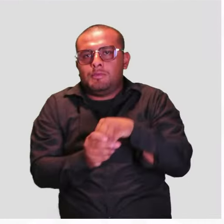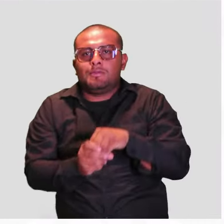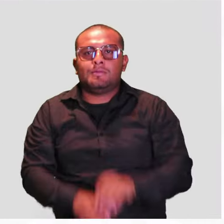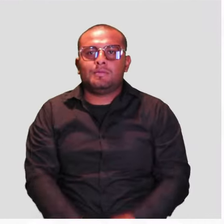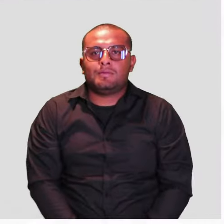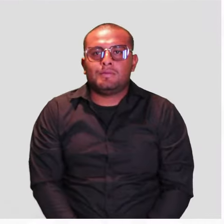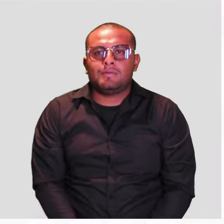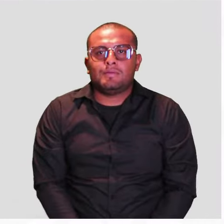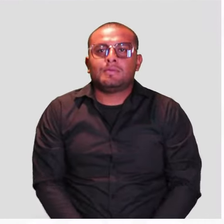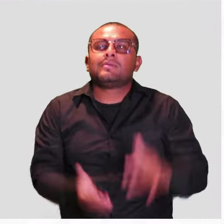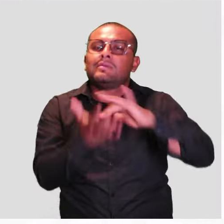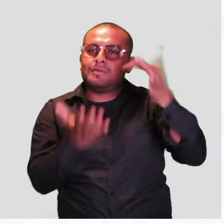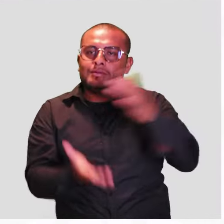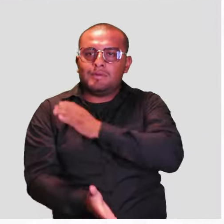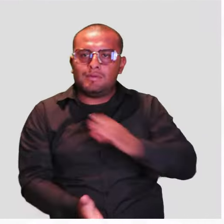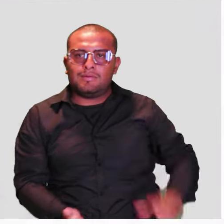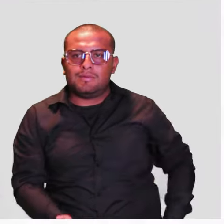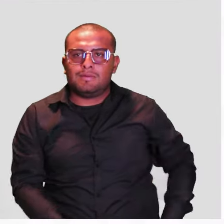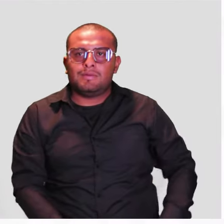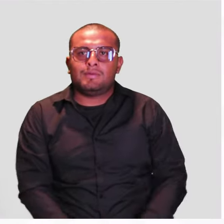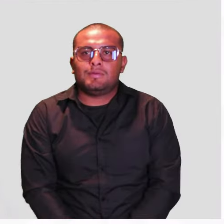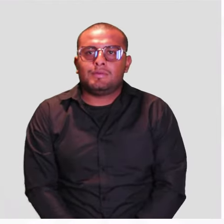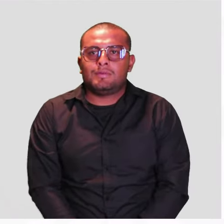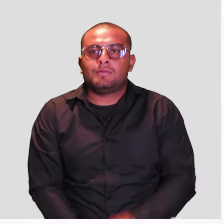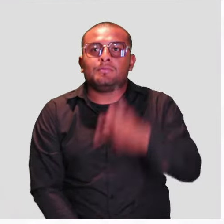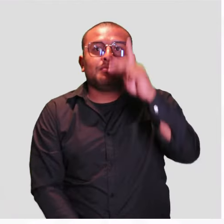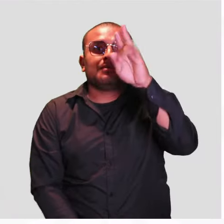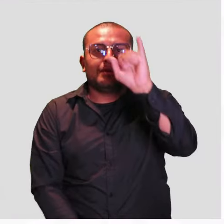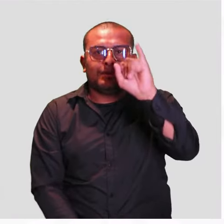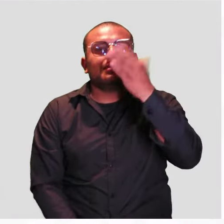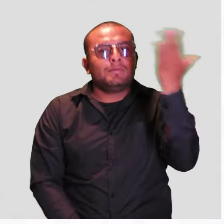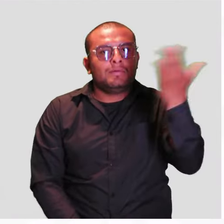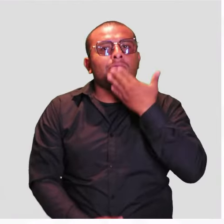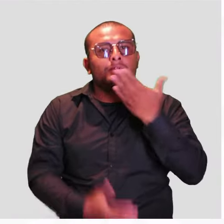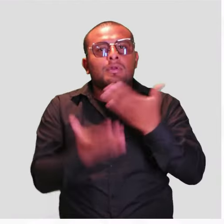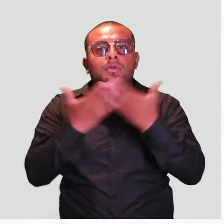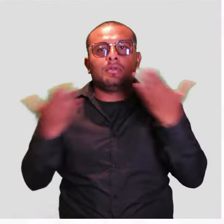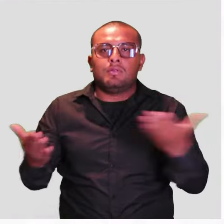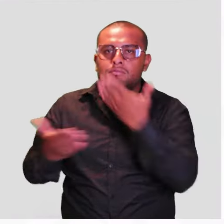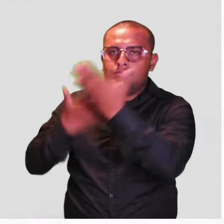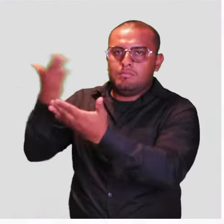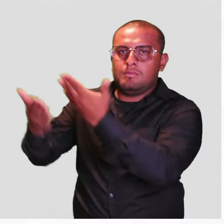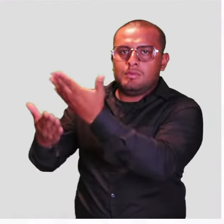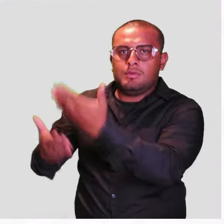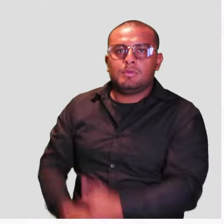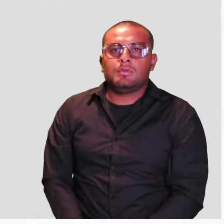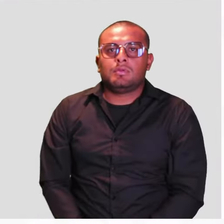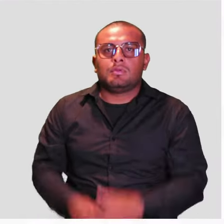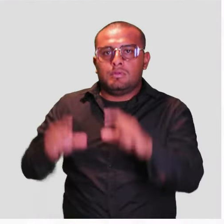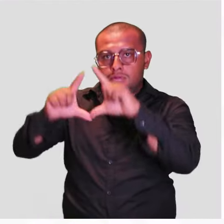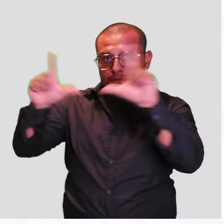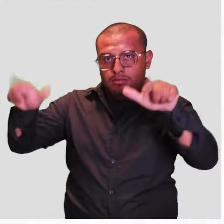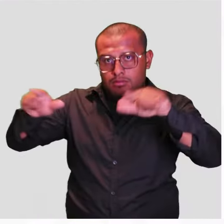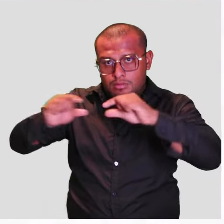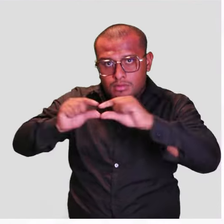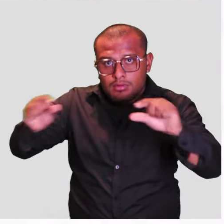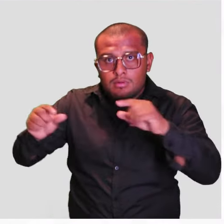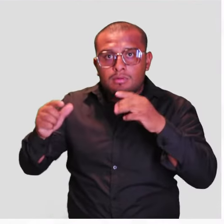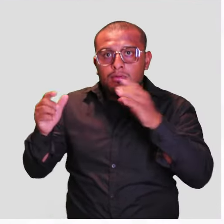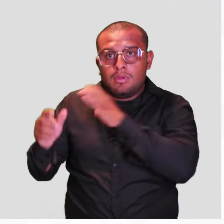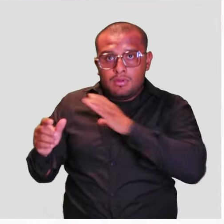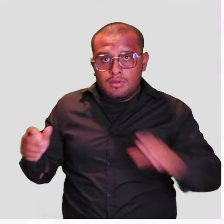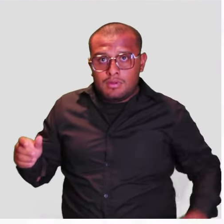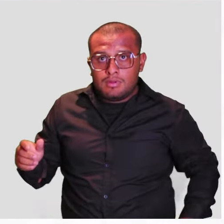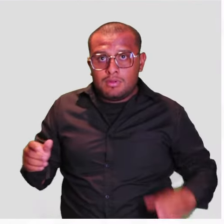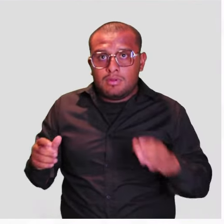Gracias, candidata Vania Camacho Galván del PRI, y cedemos el uso de la voz de acuerdo con el registro que llevan a cabo las candidaturas en el